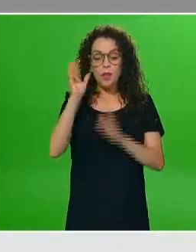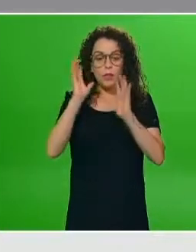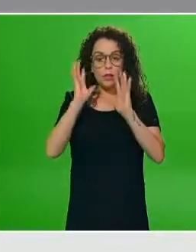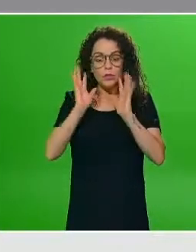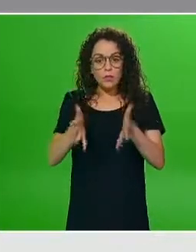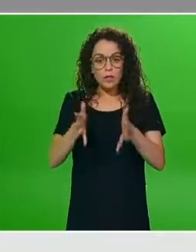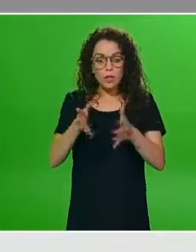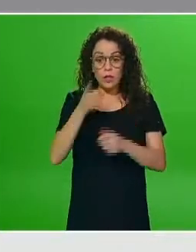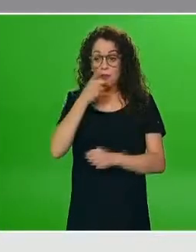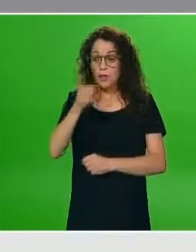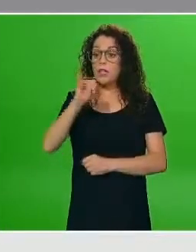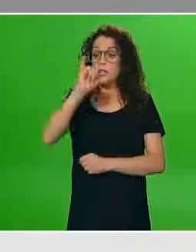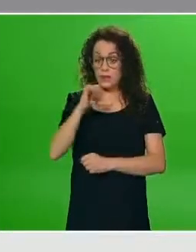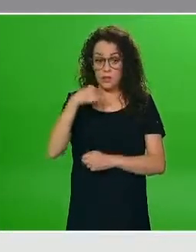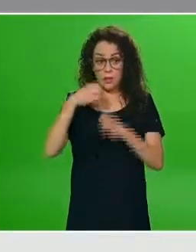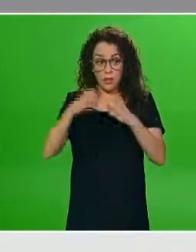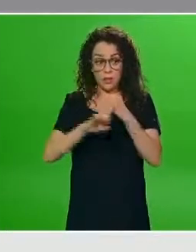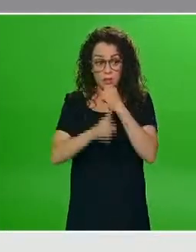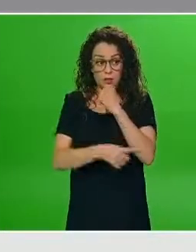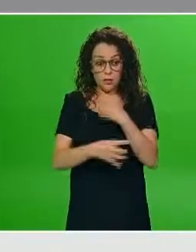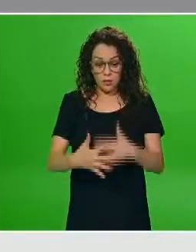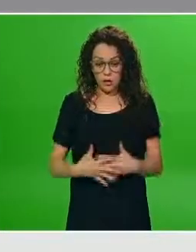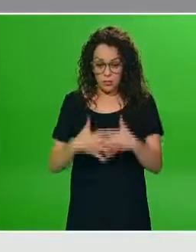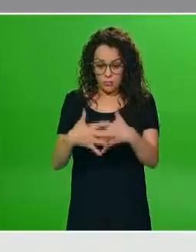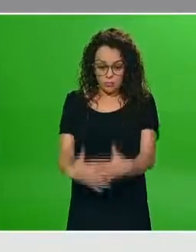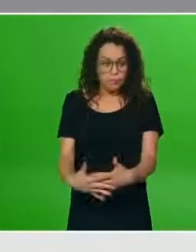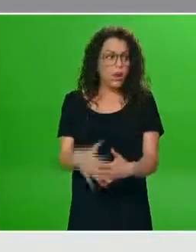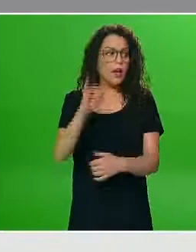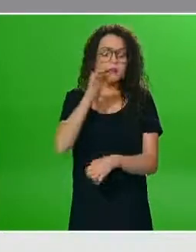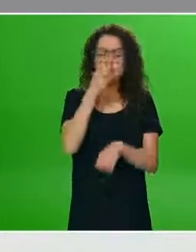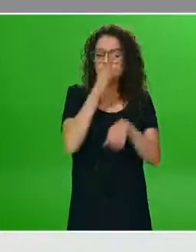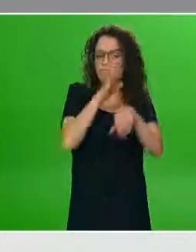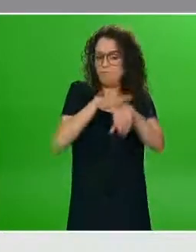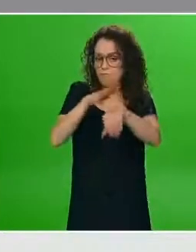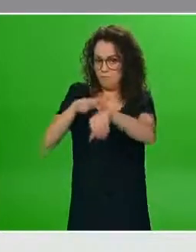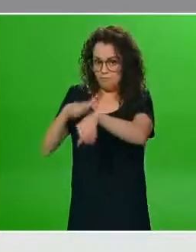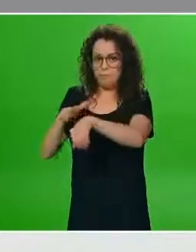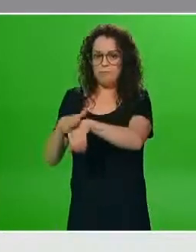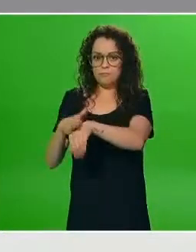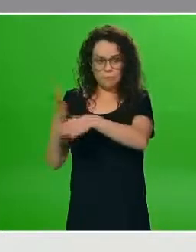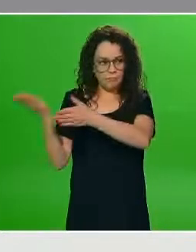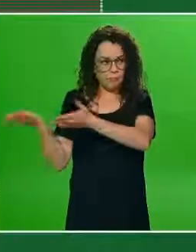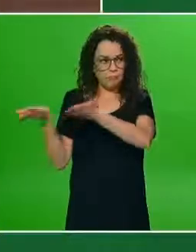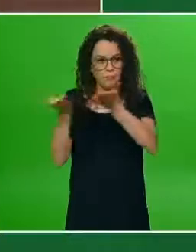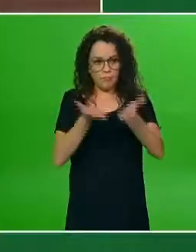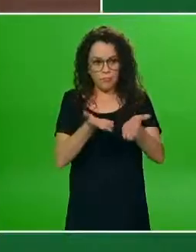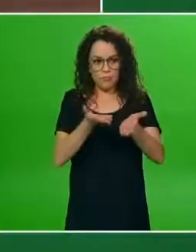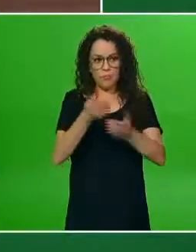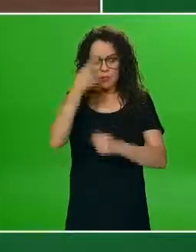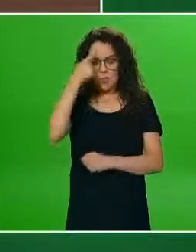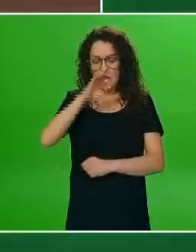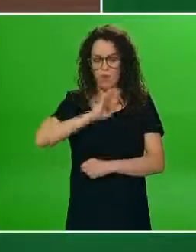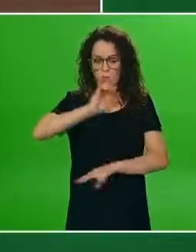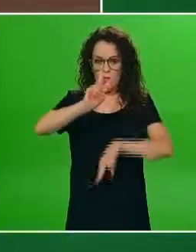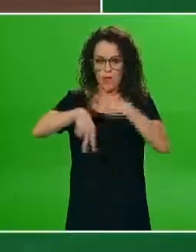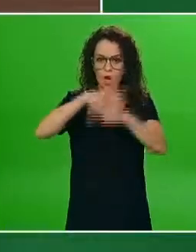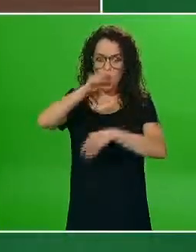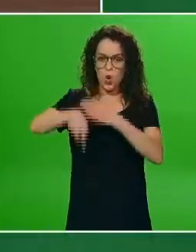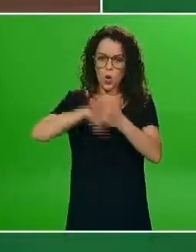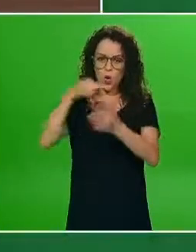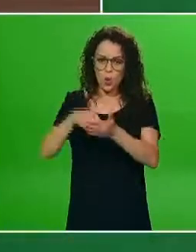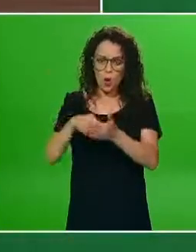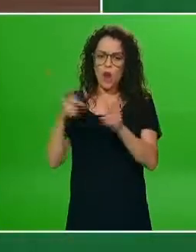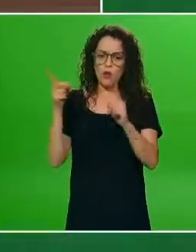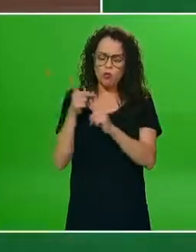que está embarazada, entonces sí se convoca. Si se convoca, se le invita a acudir a uno de los centros